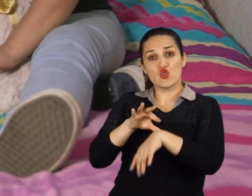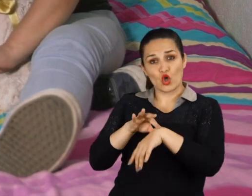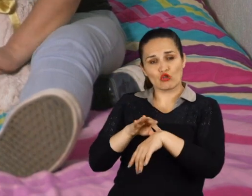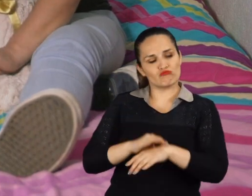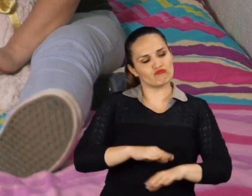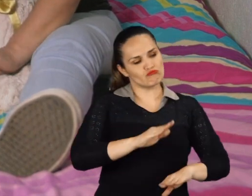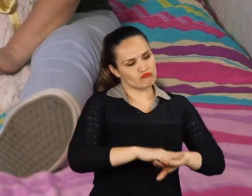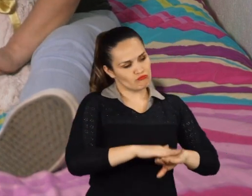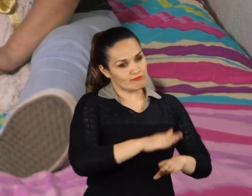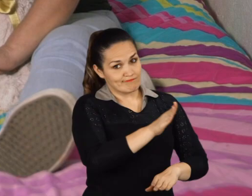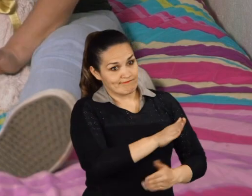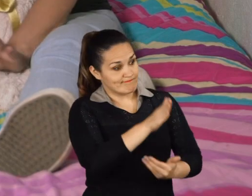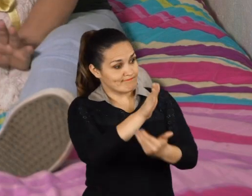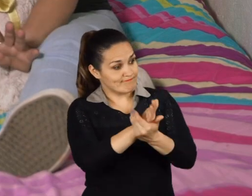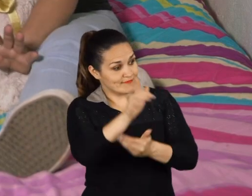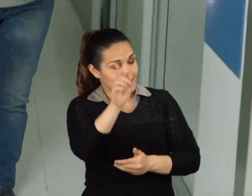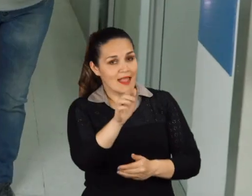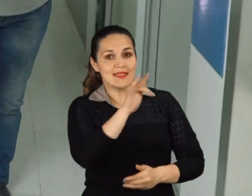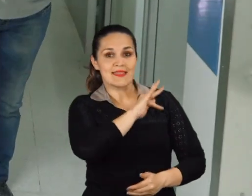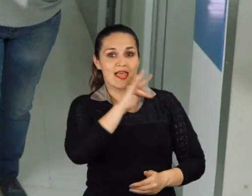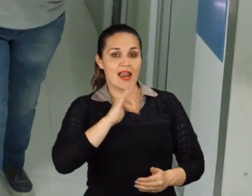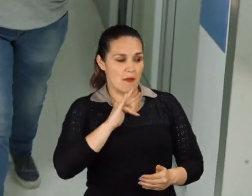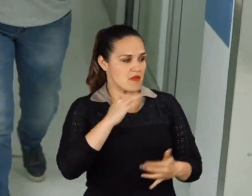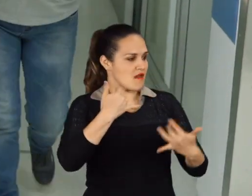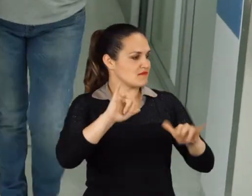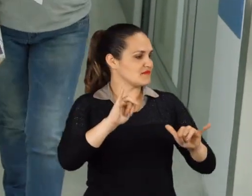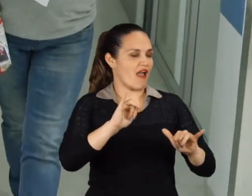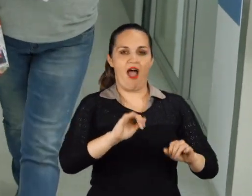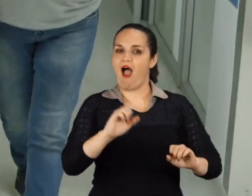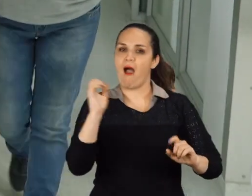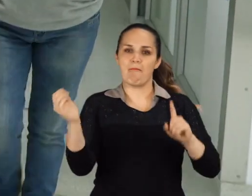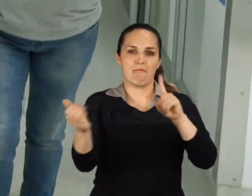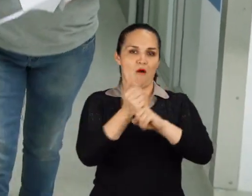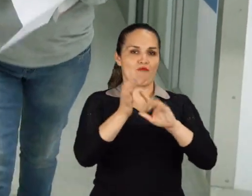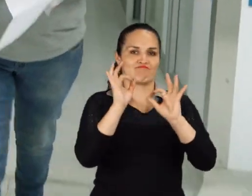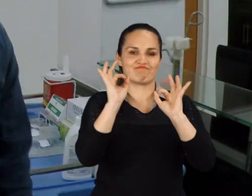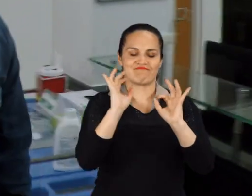esa rodilla había sido, mejor dicho, un éxito.